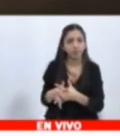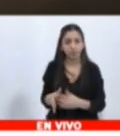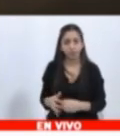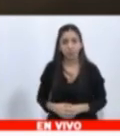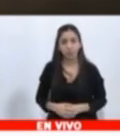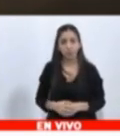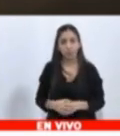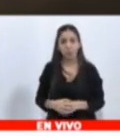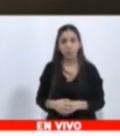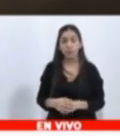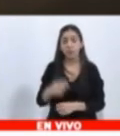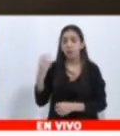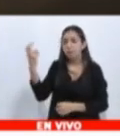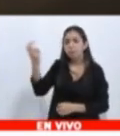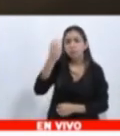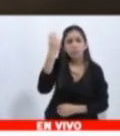ese espíritu de unión,